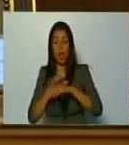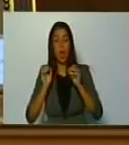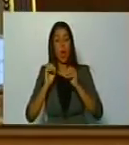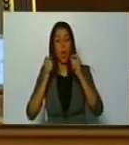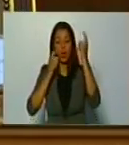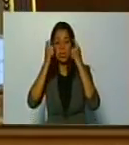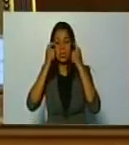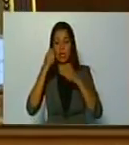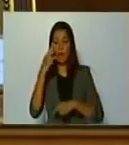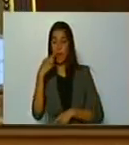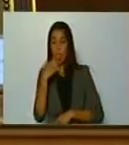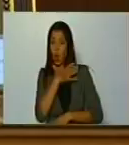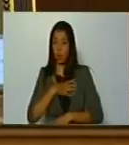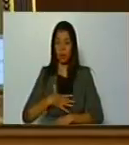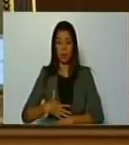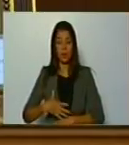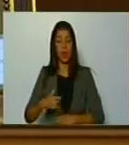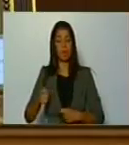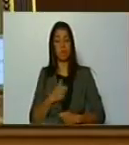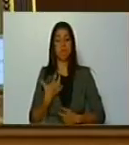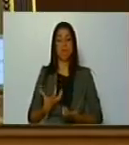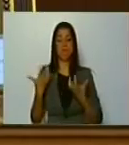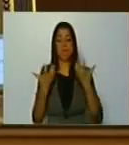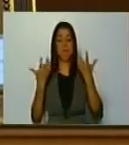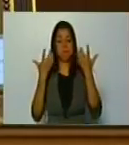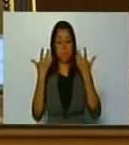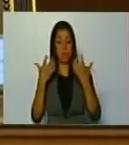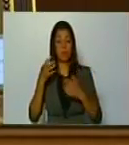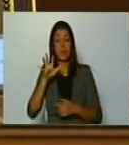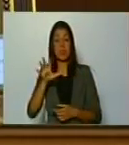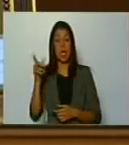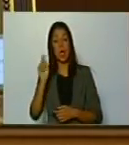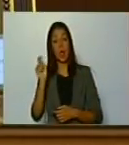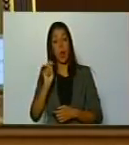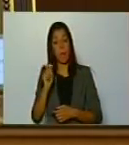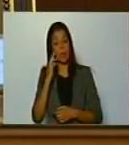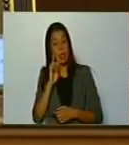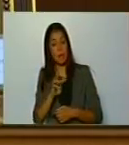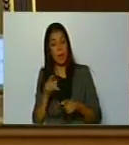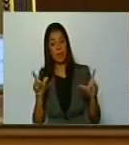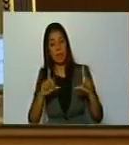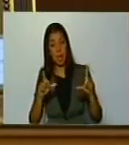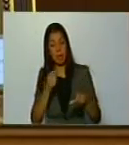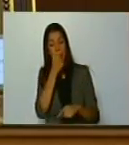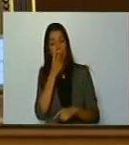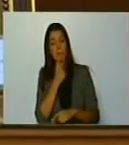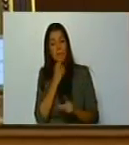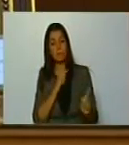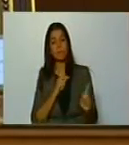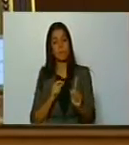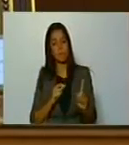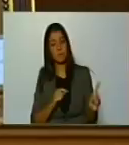chavista. Todas las mañanas durante 5 meses vimos la cara del señor Freddy